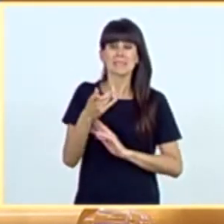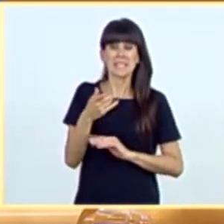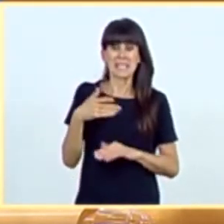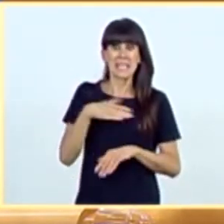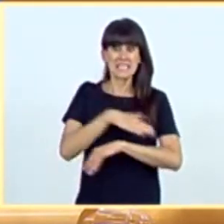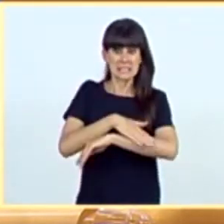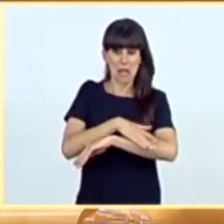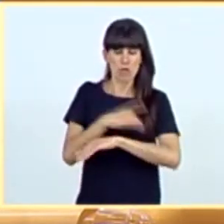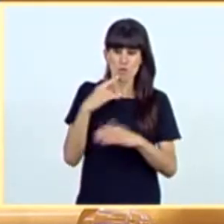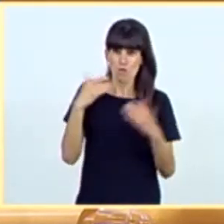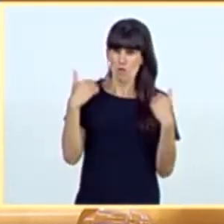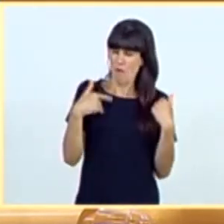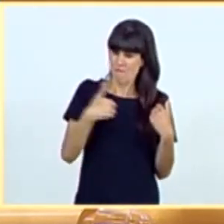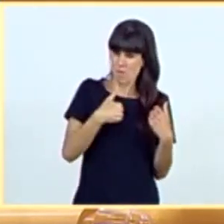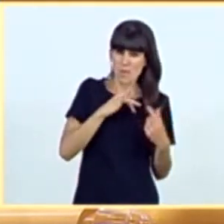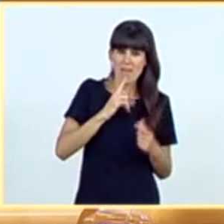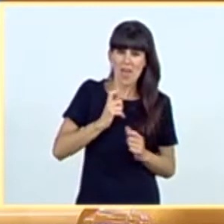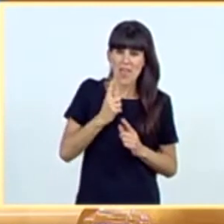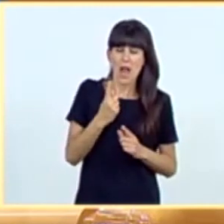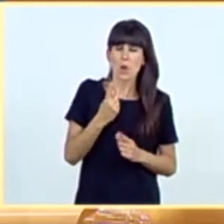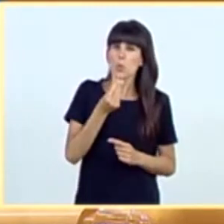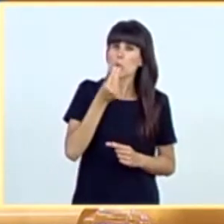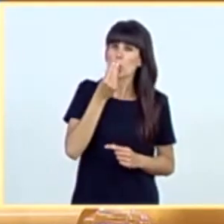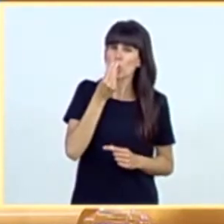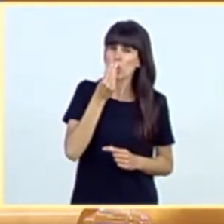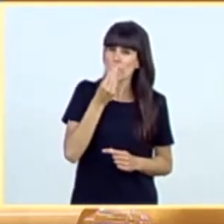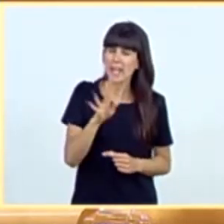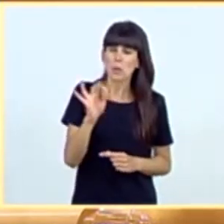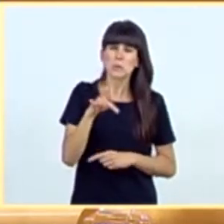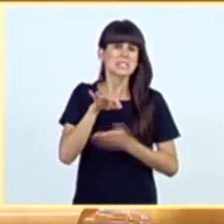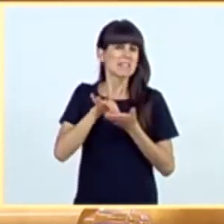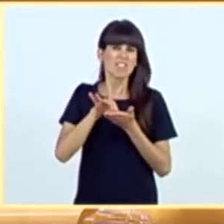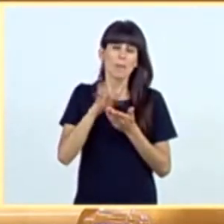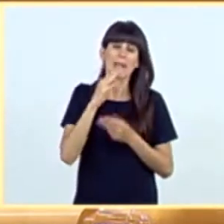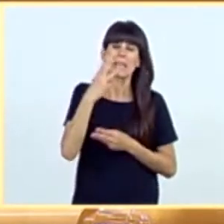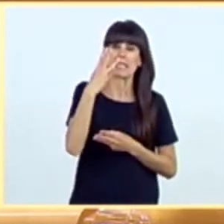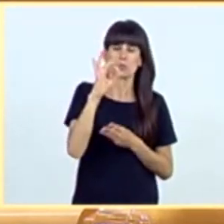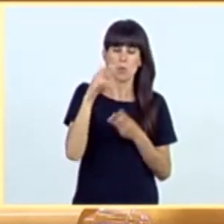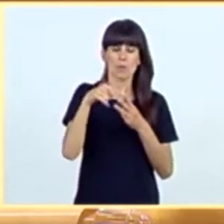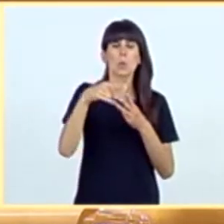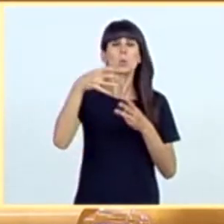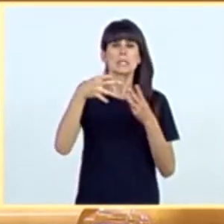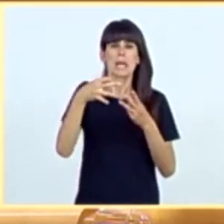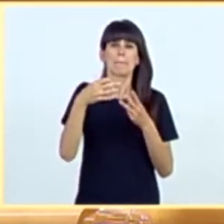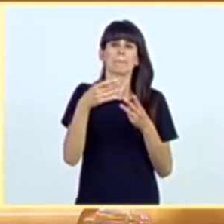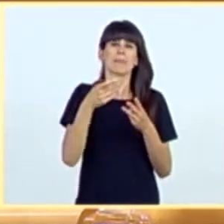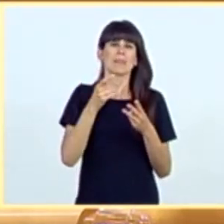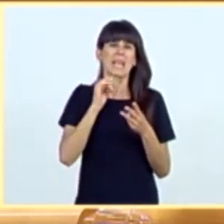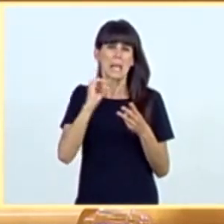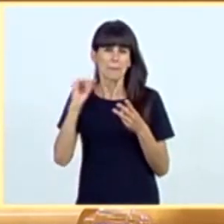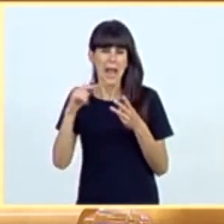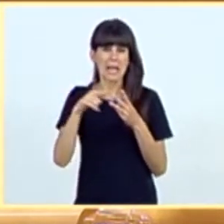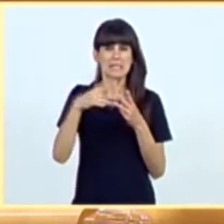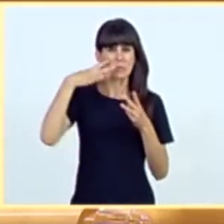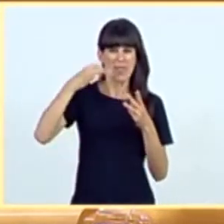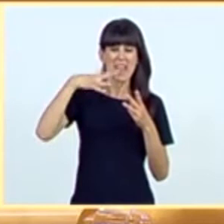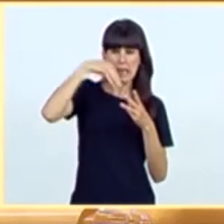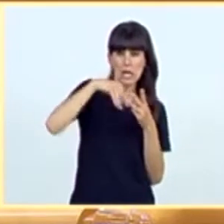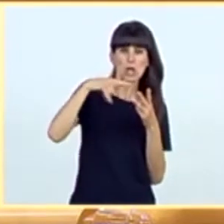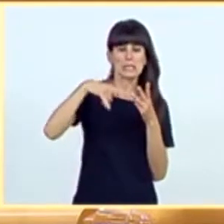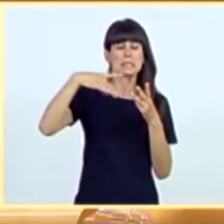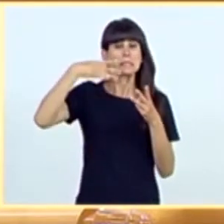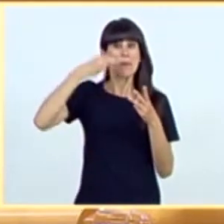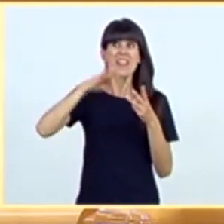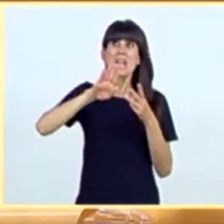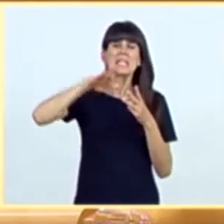Estado proveer ningún bien ni ningún servicio, salvo 3 o 4. Justicia criminal, seguridad interior y seguridad exterior. Todo